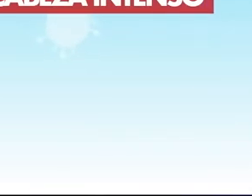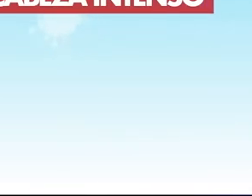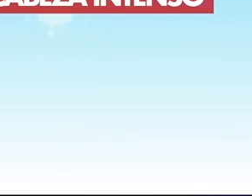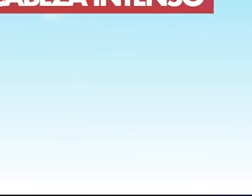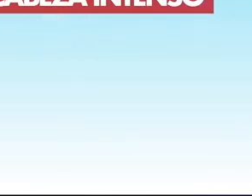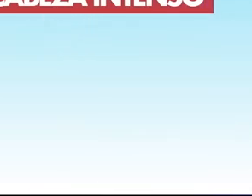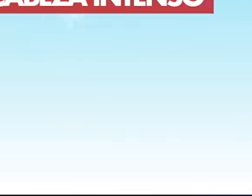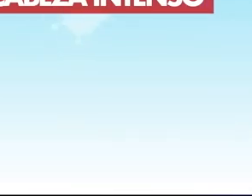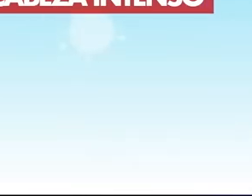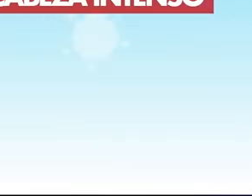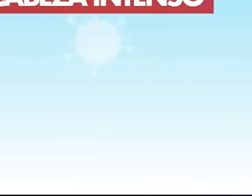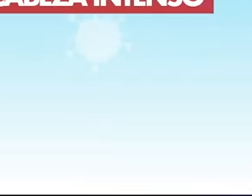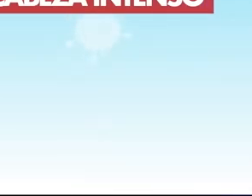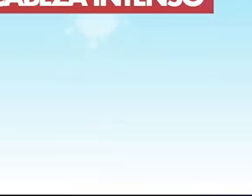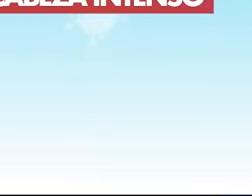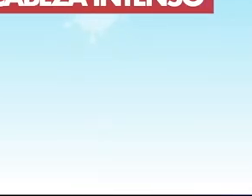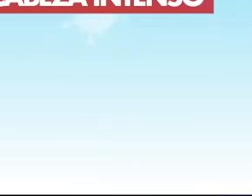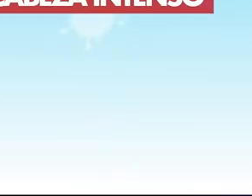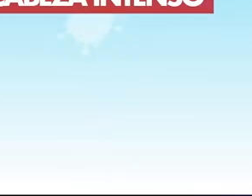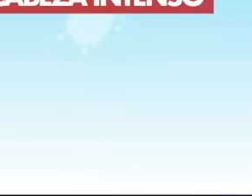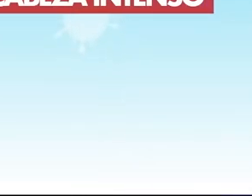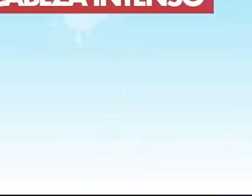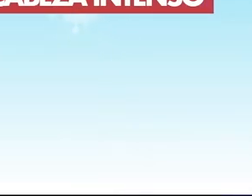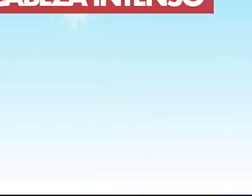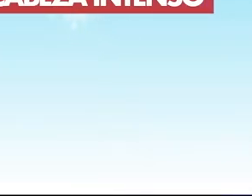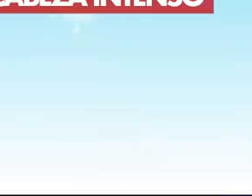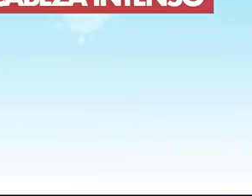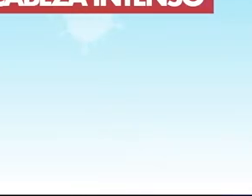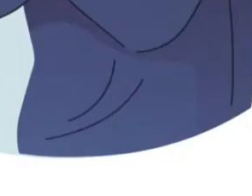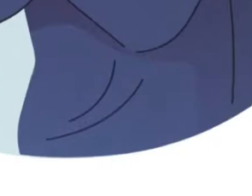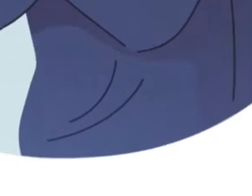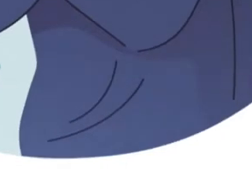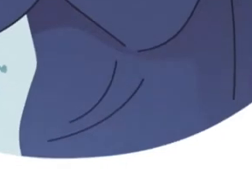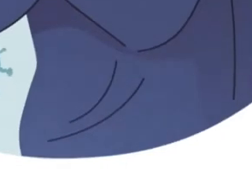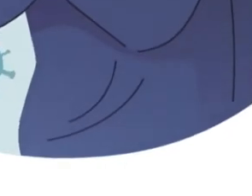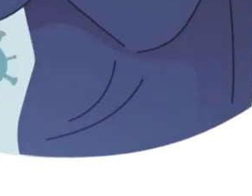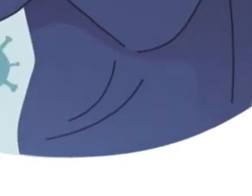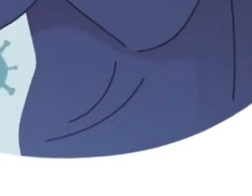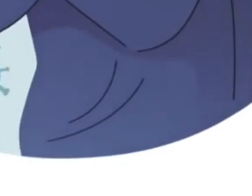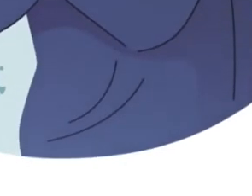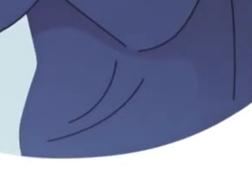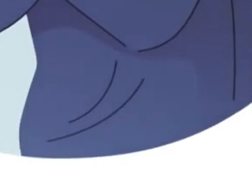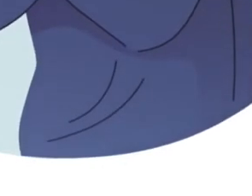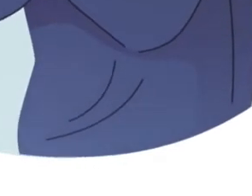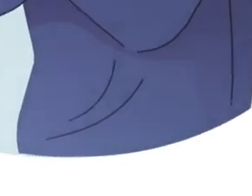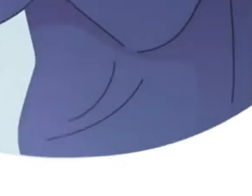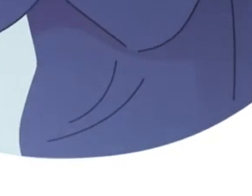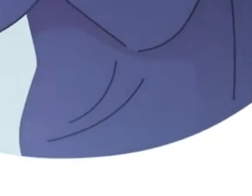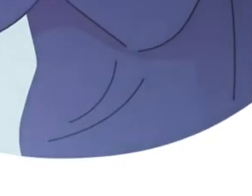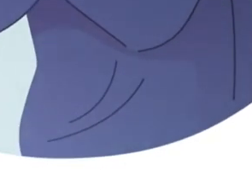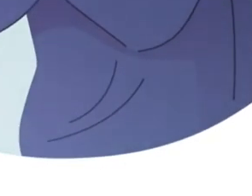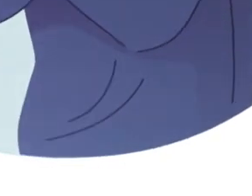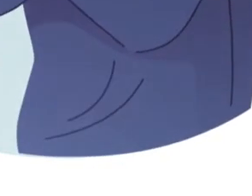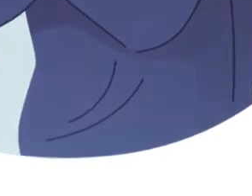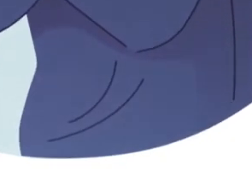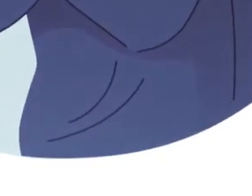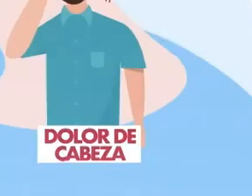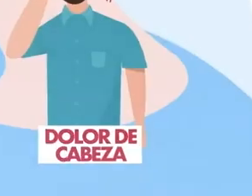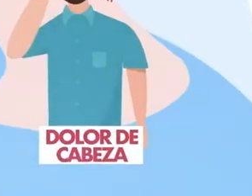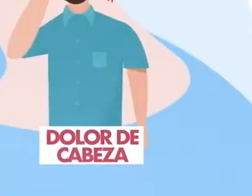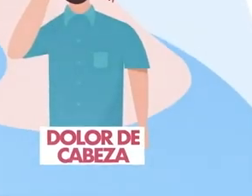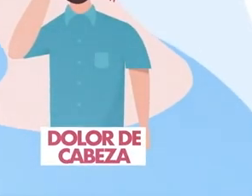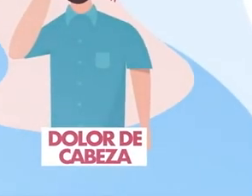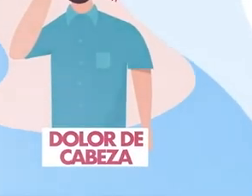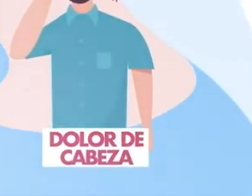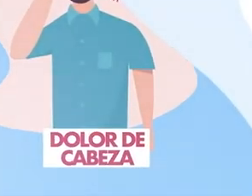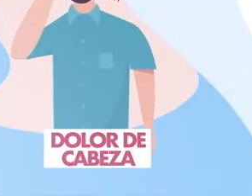síntomas como dolor de cabeza intenso que no cede con analgésicos, además de labios y yemas de los dedos azulados.